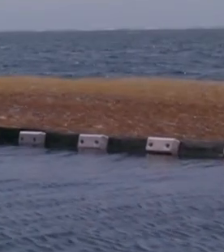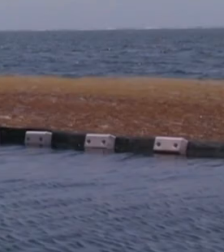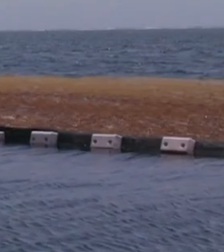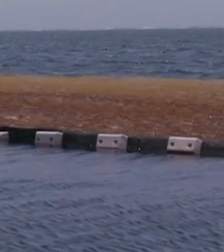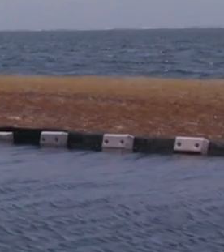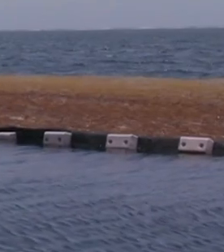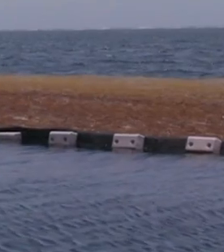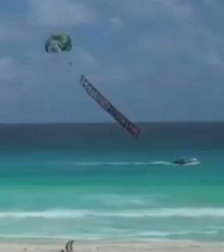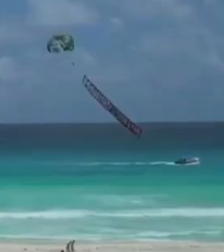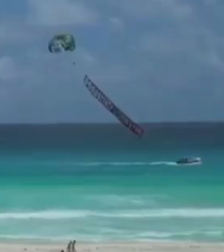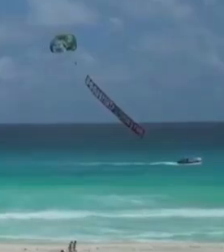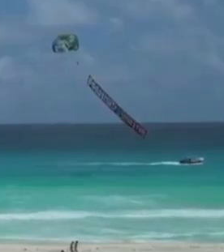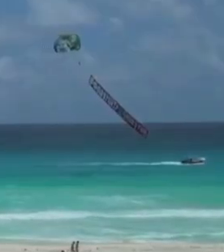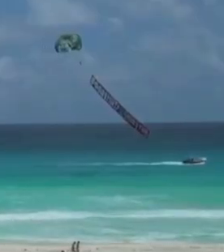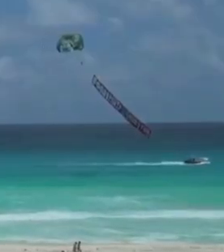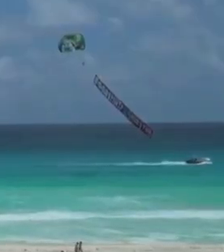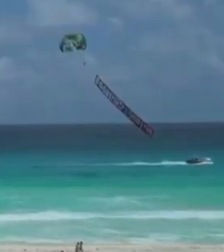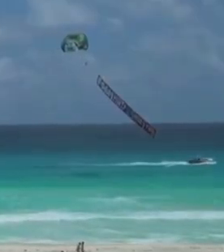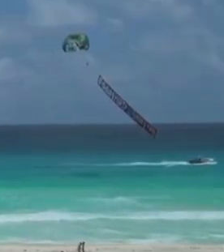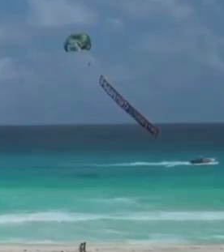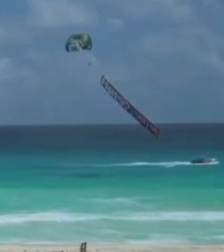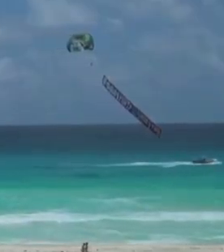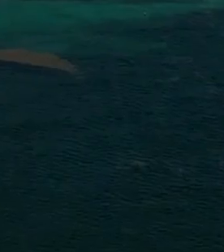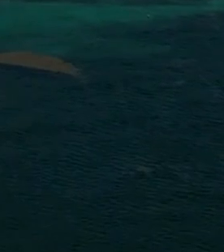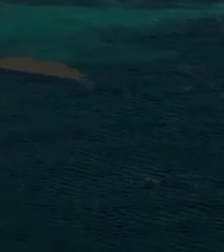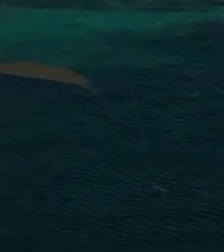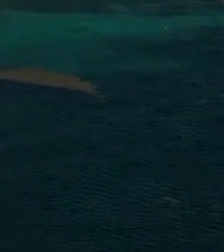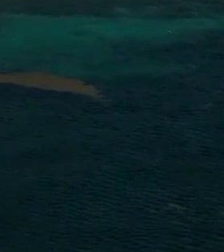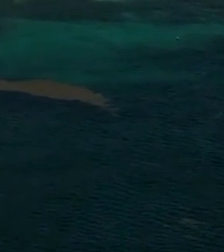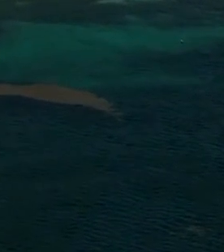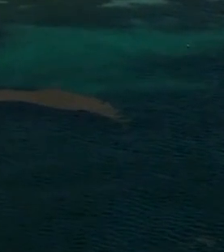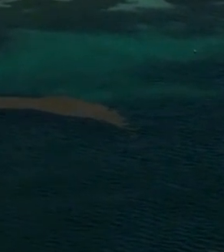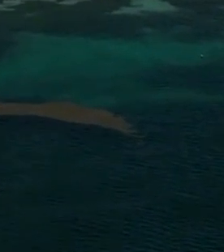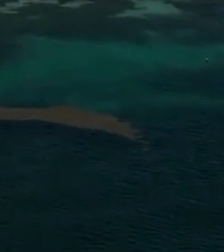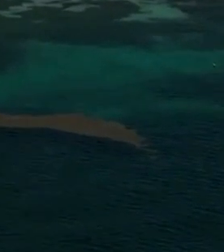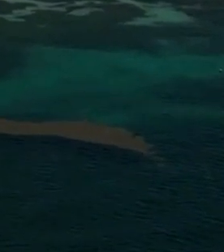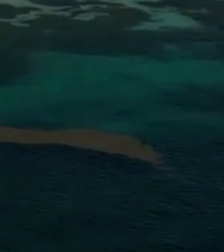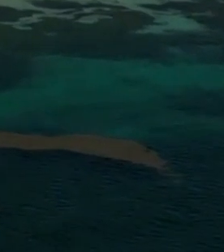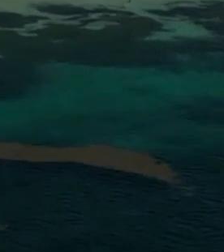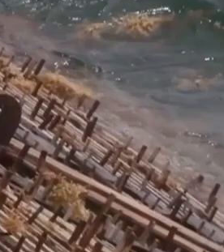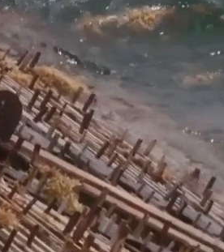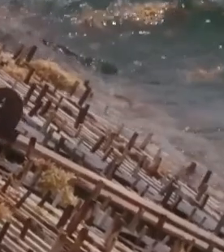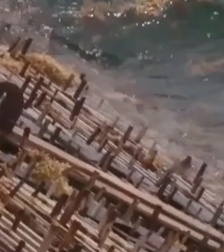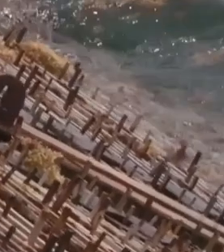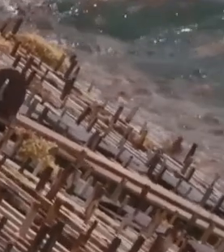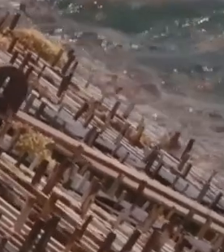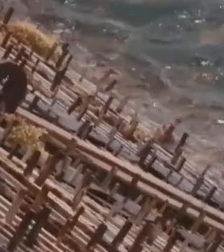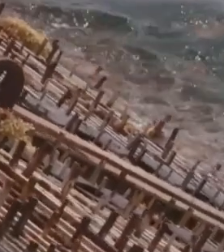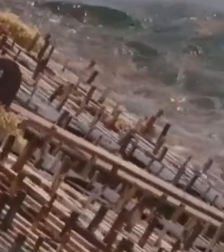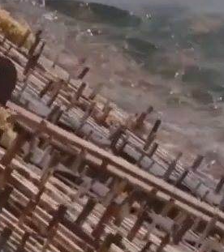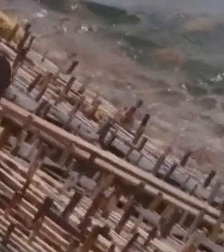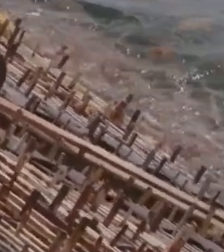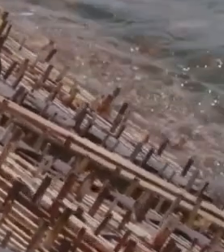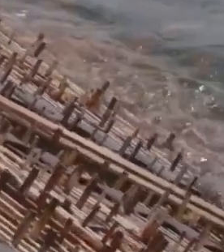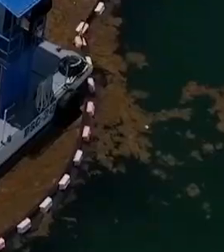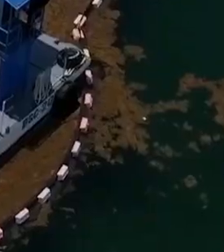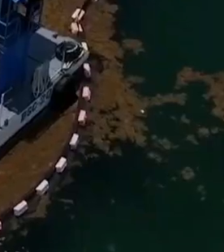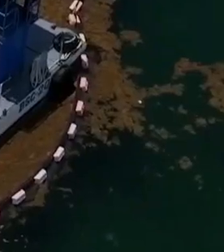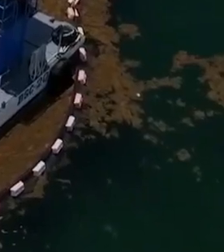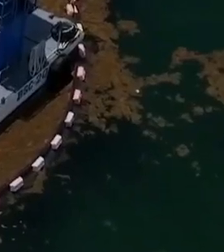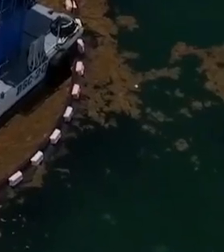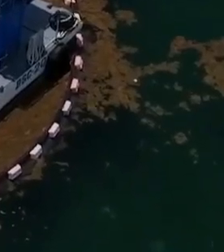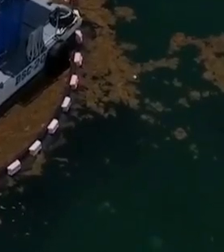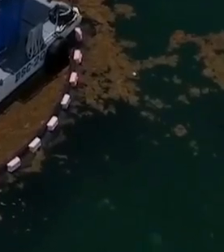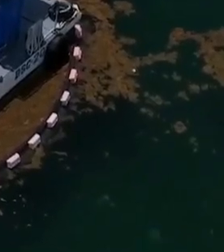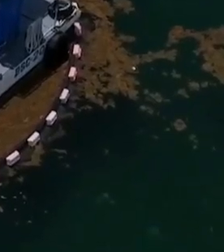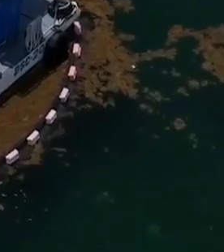fenómeno del sargazo en las costas del Caribe mexicano como respuesta emergente al incremento masivo de la macroalga